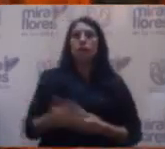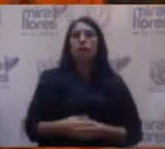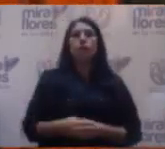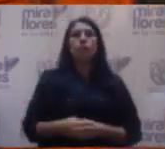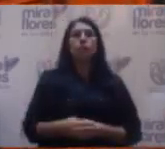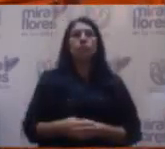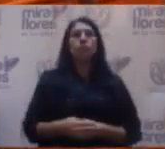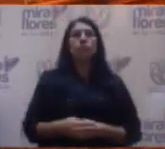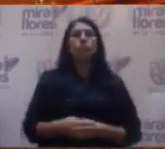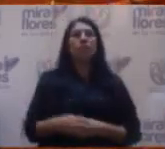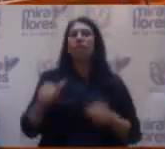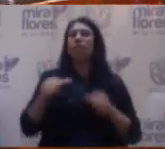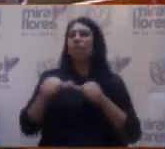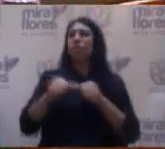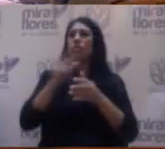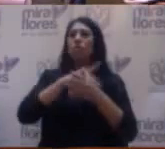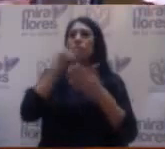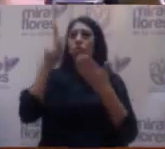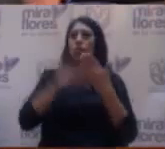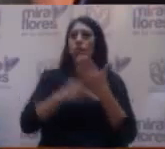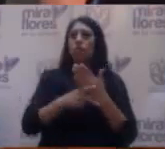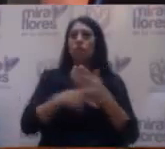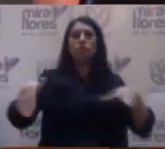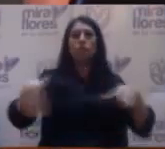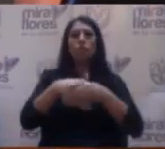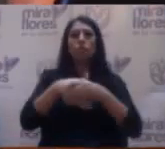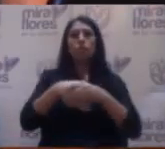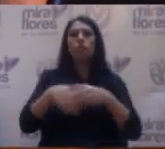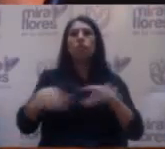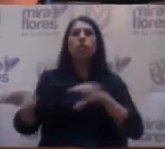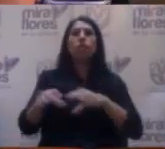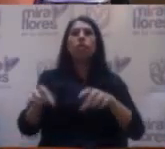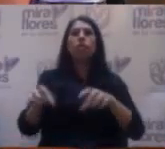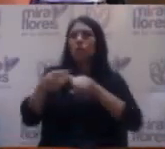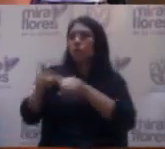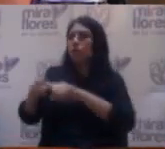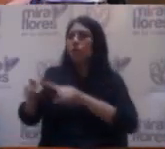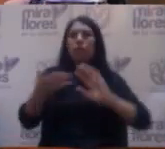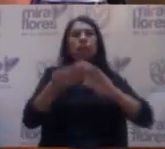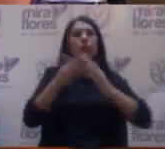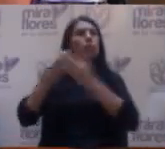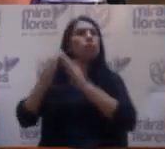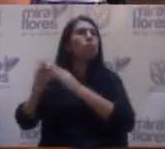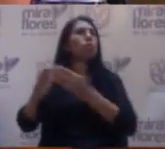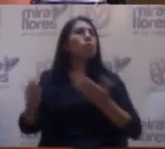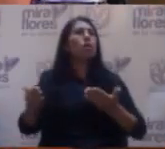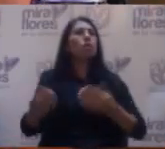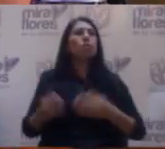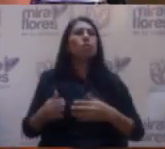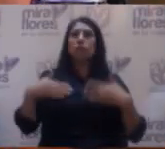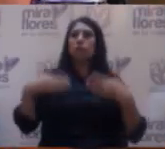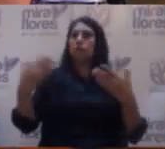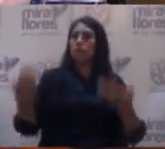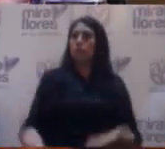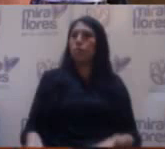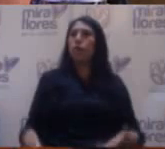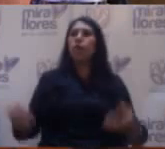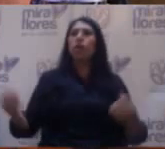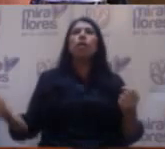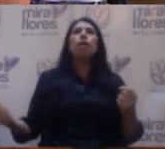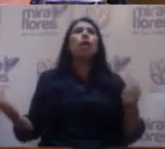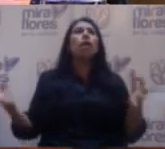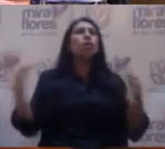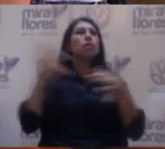no sé ya qué número de proyecto, de convenio que se hace con diferentes pueblos para hermanarnos, pero hasta